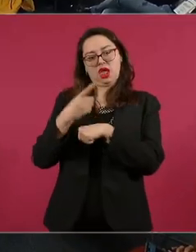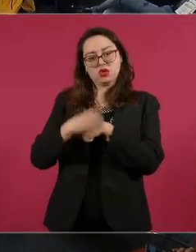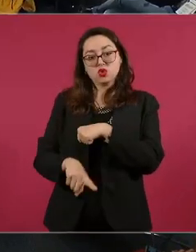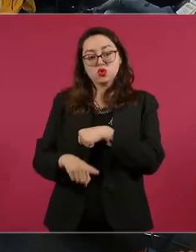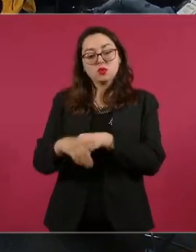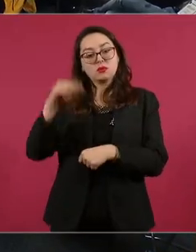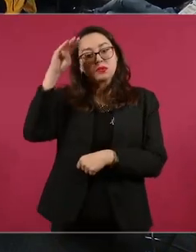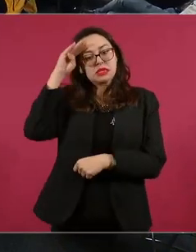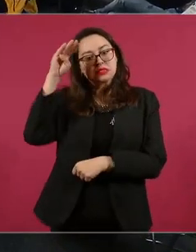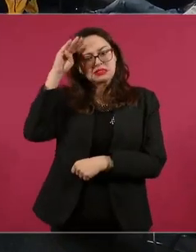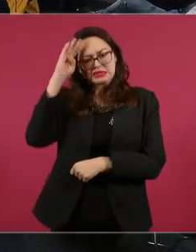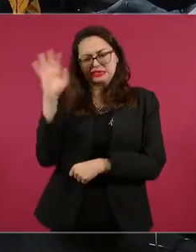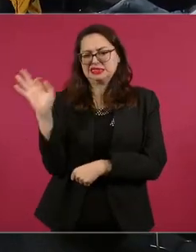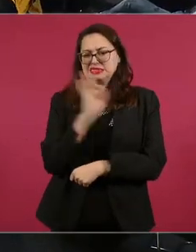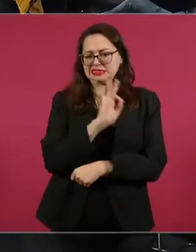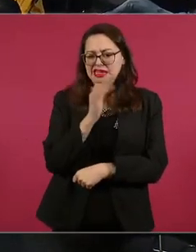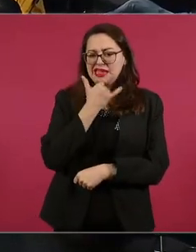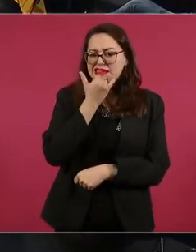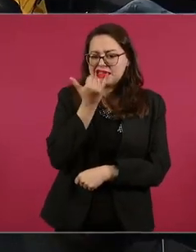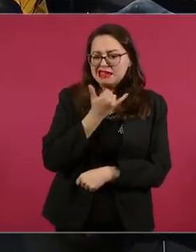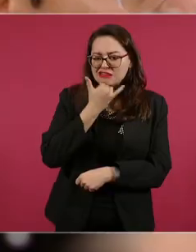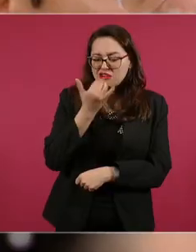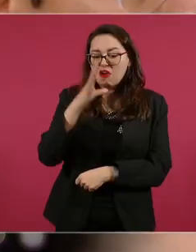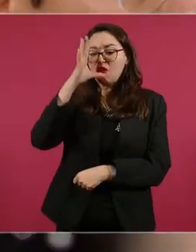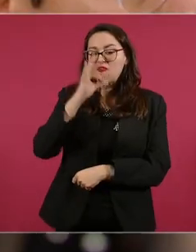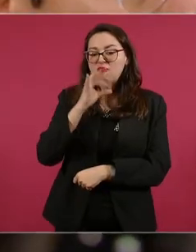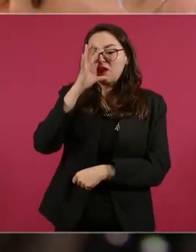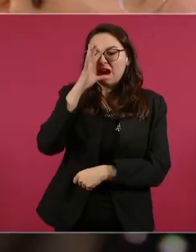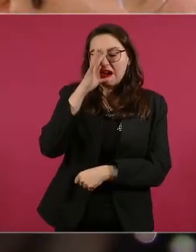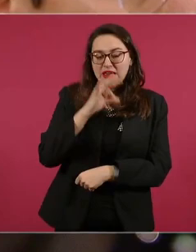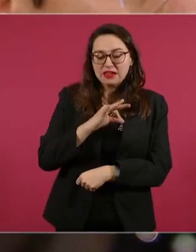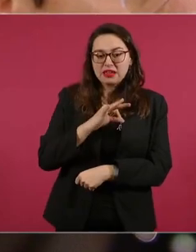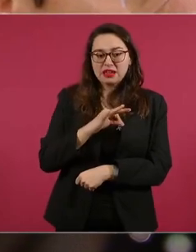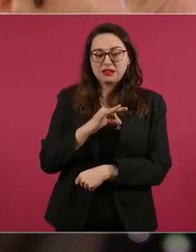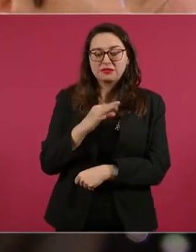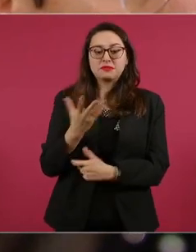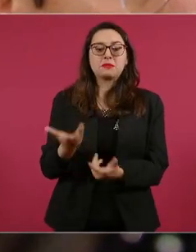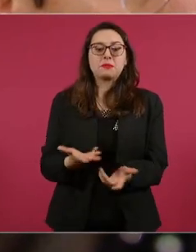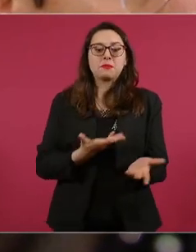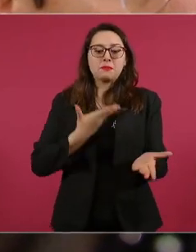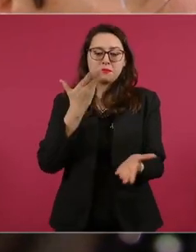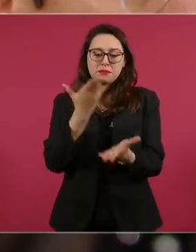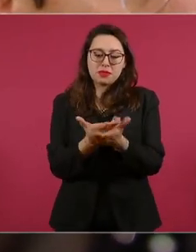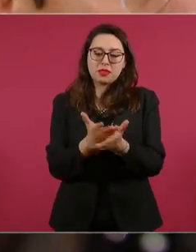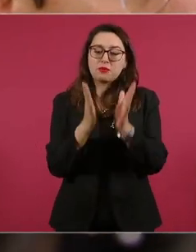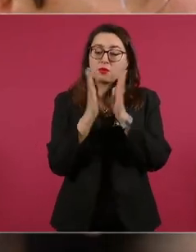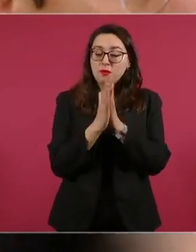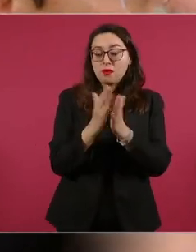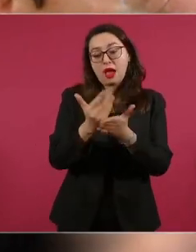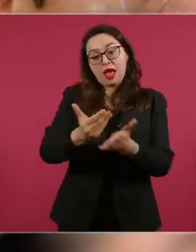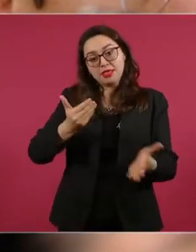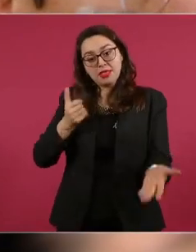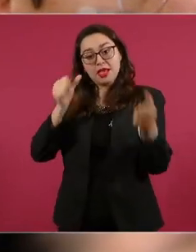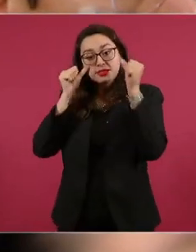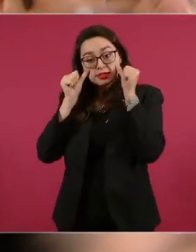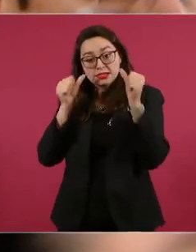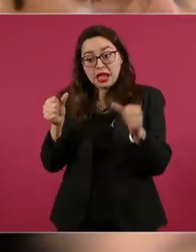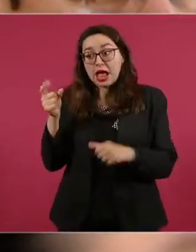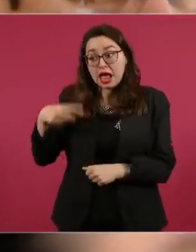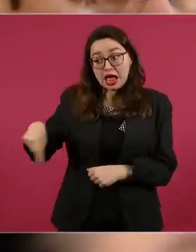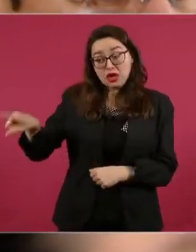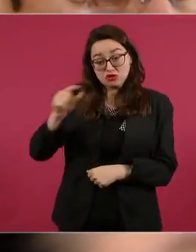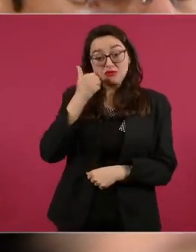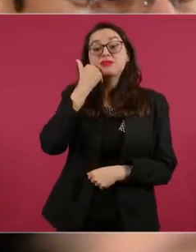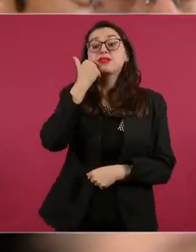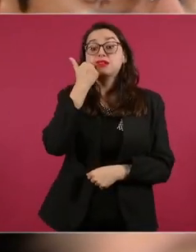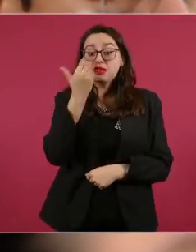que hay irregularidades en este sentido, por lo cual pues estarían pidiendo que se les tome en cuenta para saber si en efecto